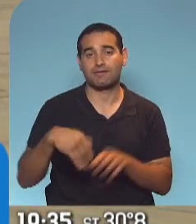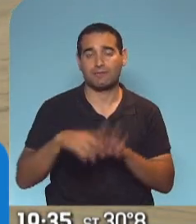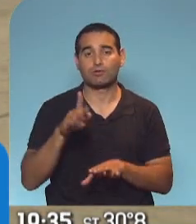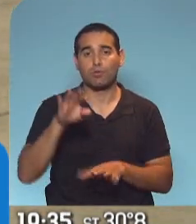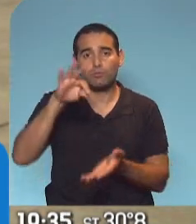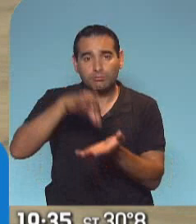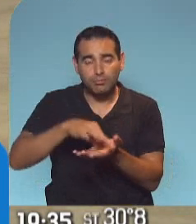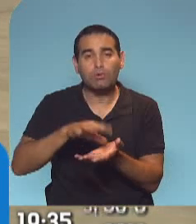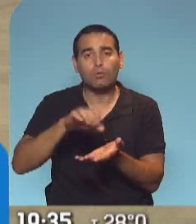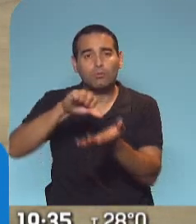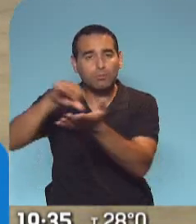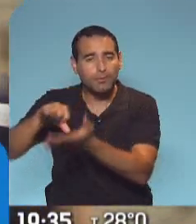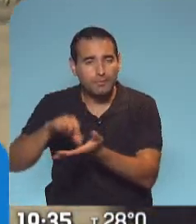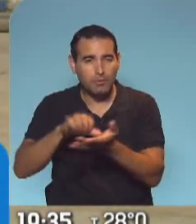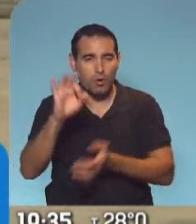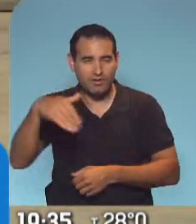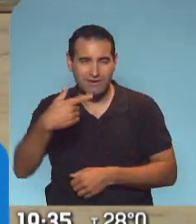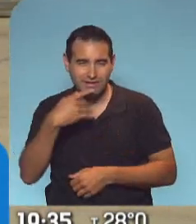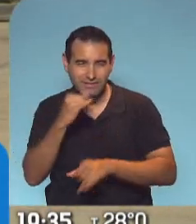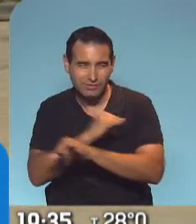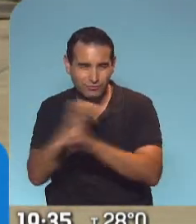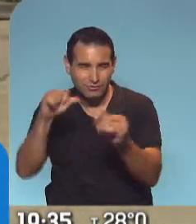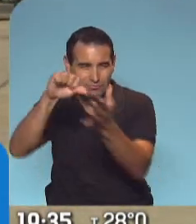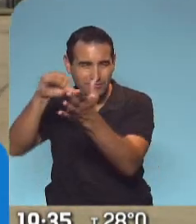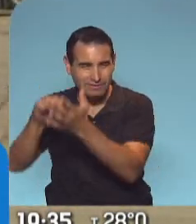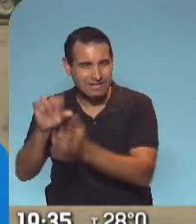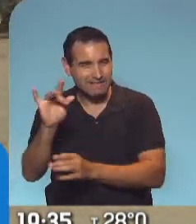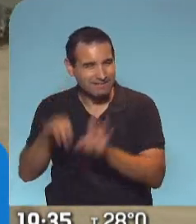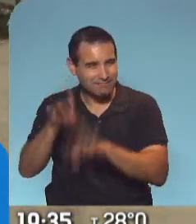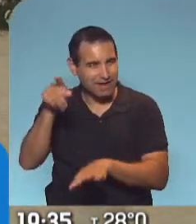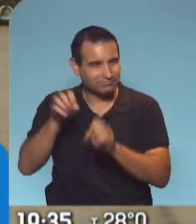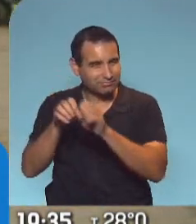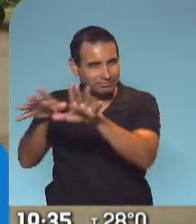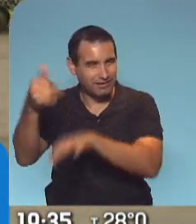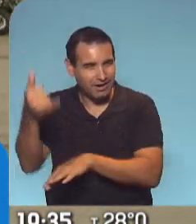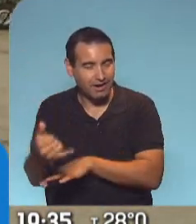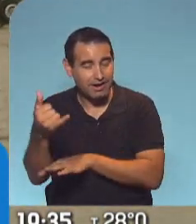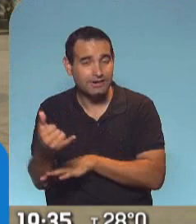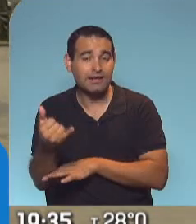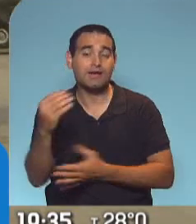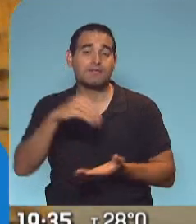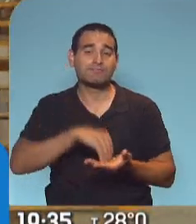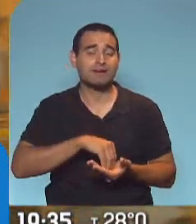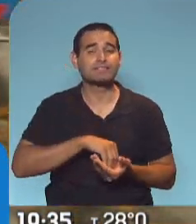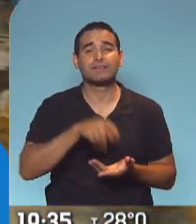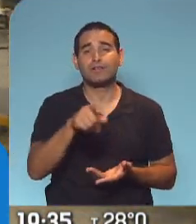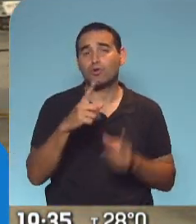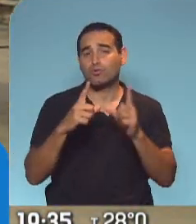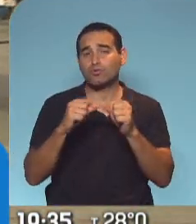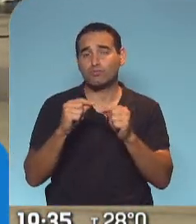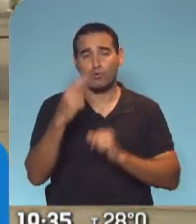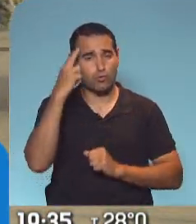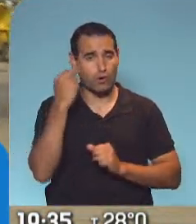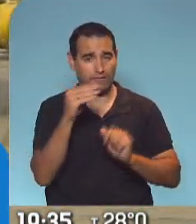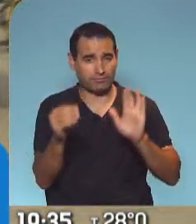Salud como complejos. Y dentro de las facultades que nos dio el artículo número 9 del decreto que